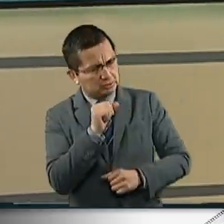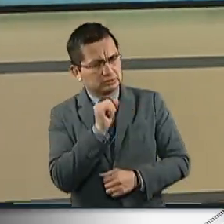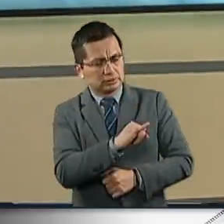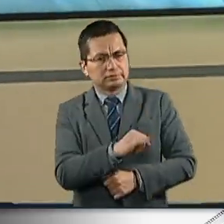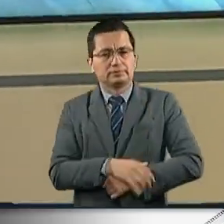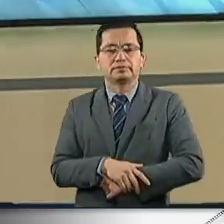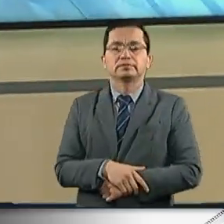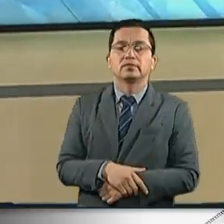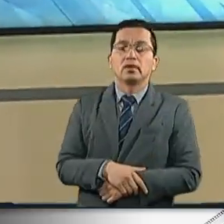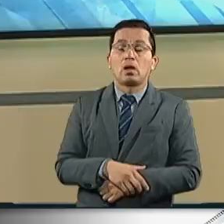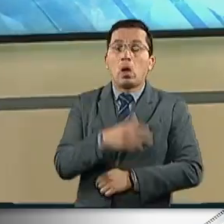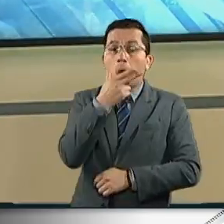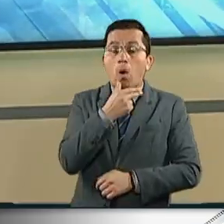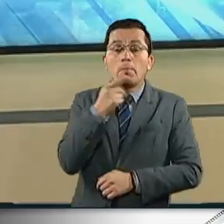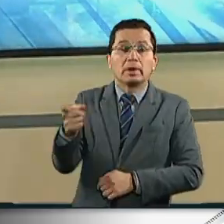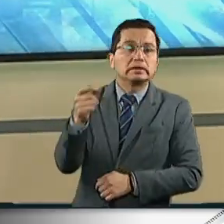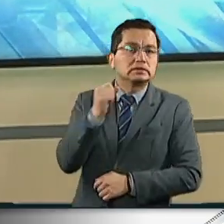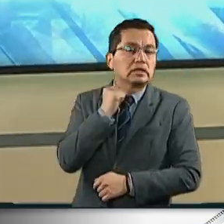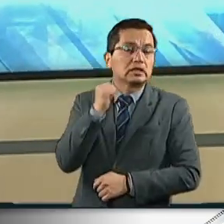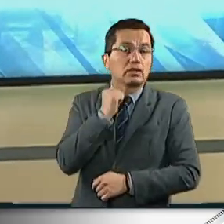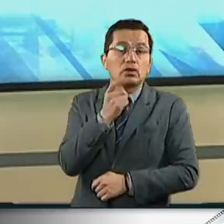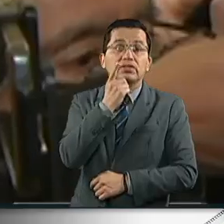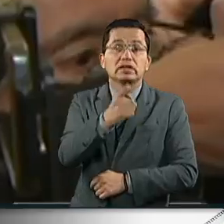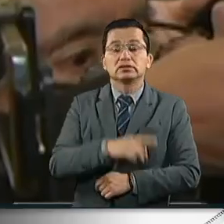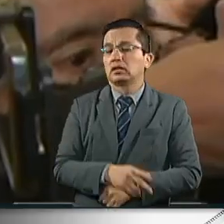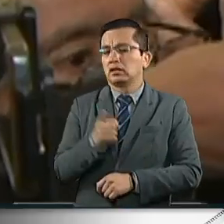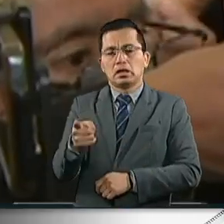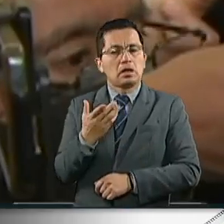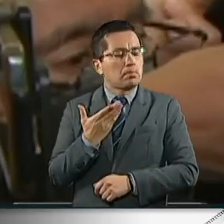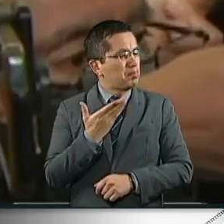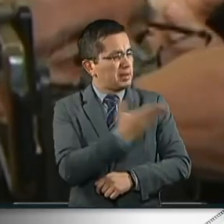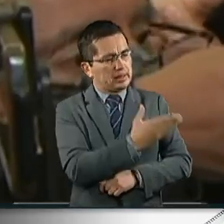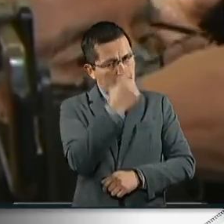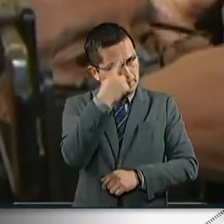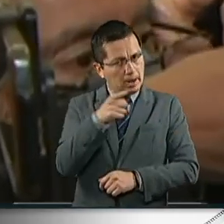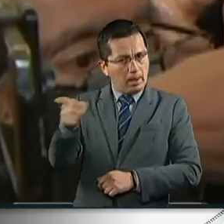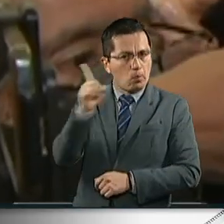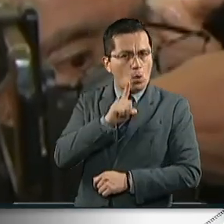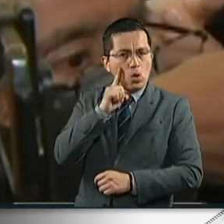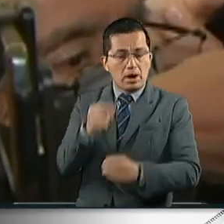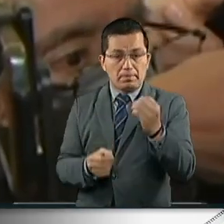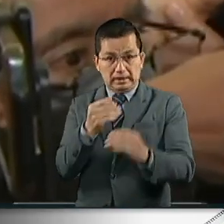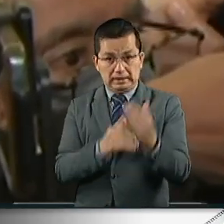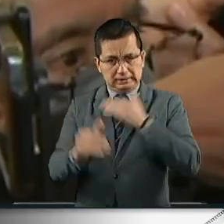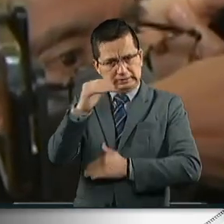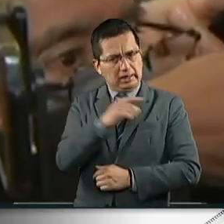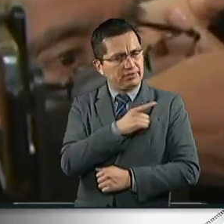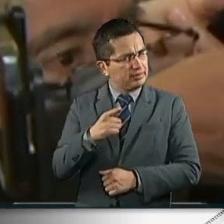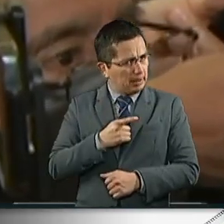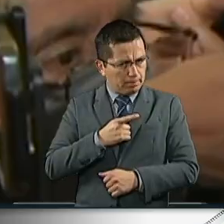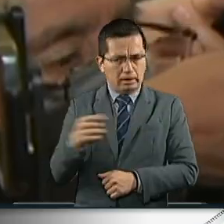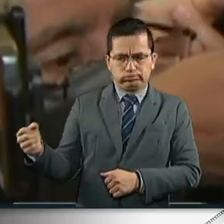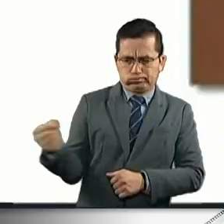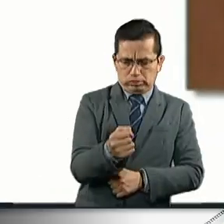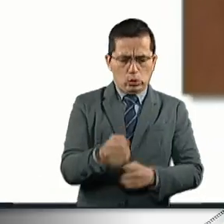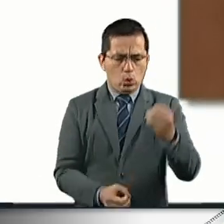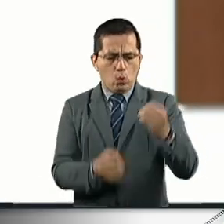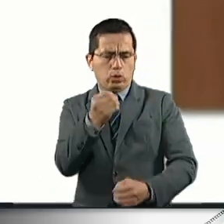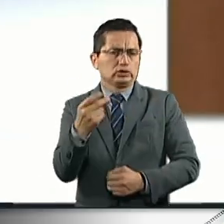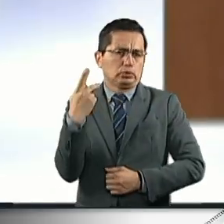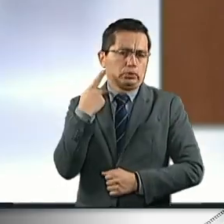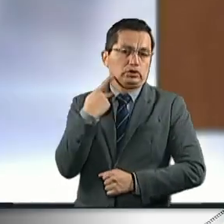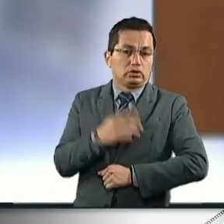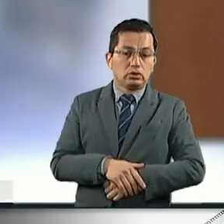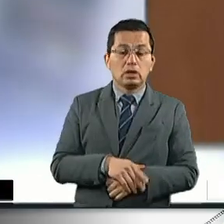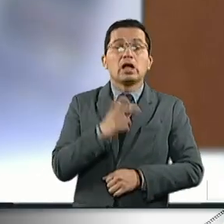el senador del grupo plural dijo que en esta solicitud para que la ministra sea juzgada en el Congreso de La Unión utilizó notas periodísticas